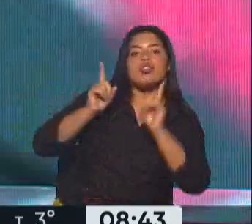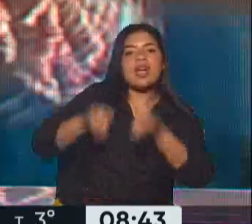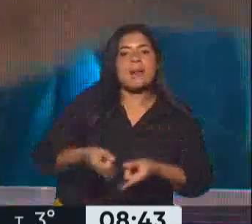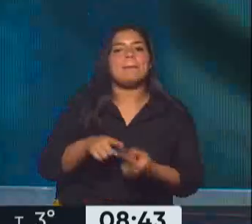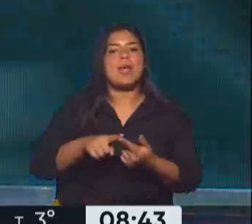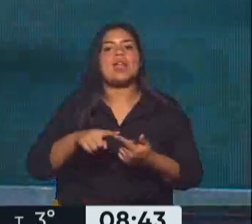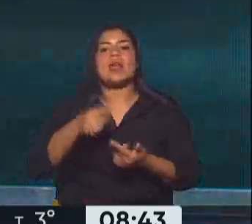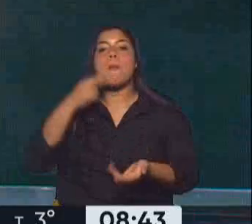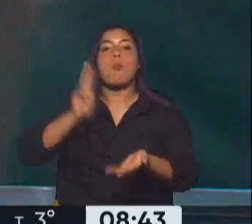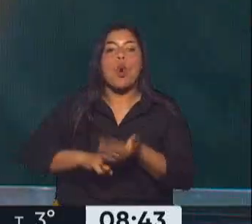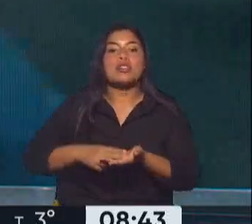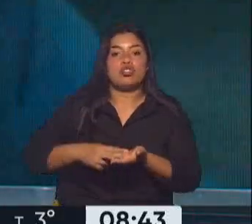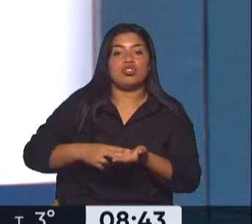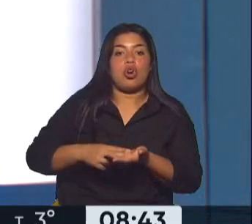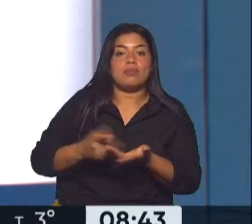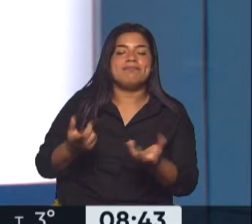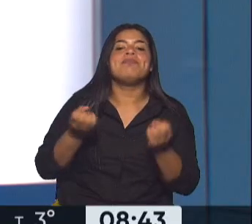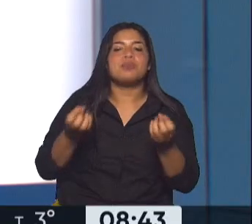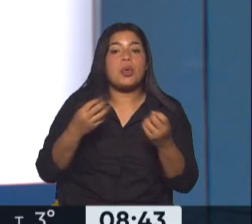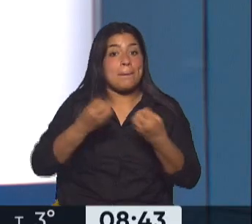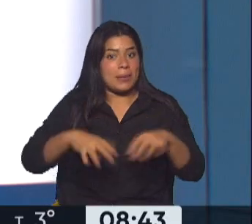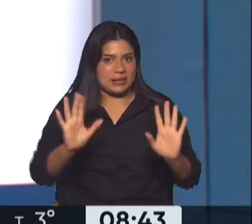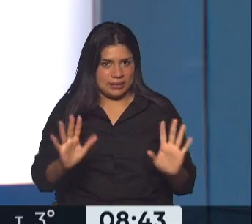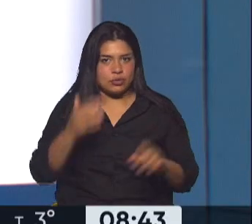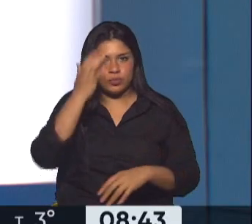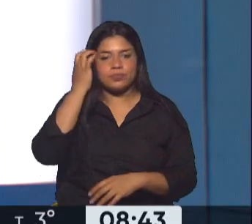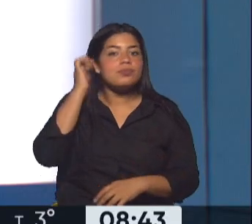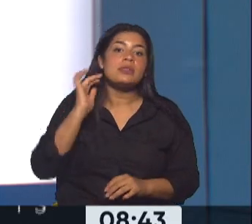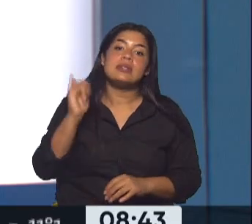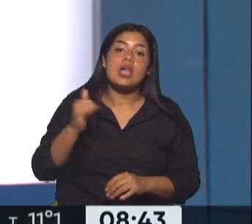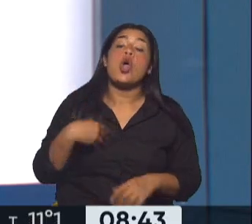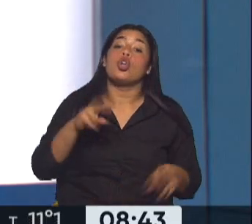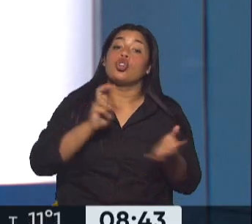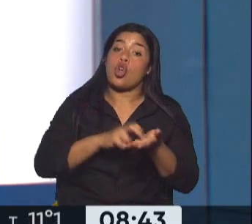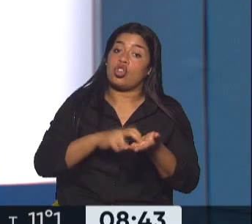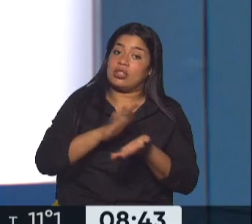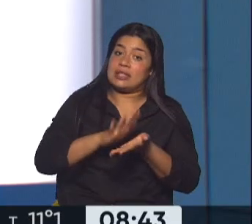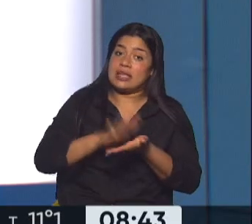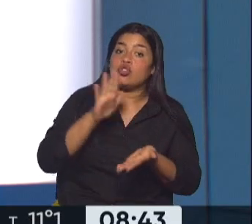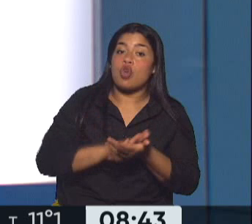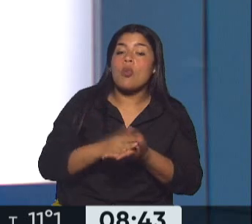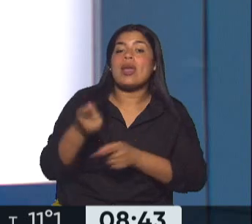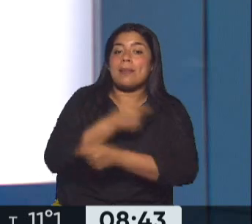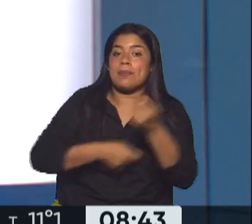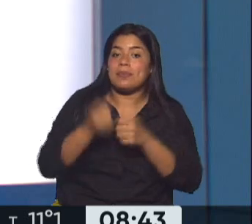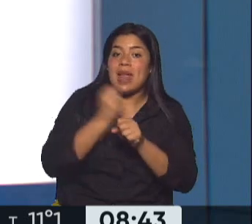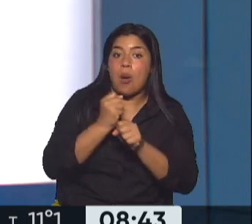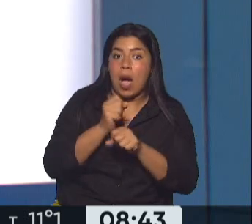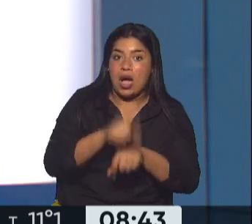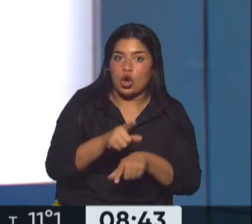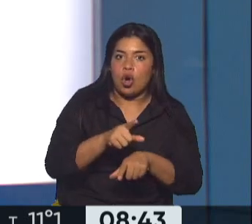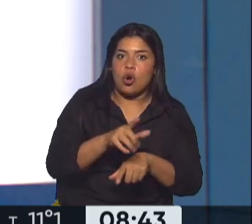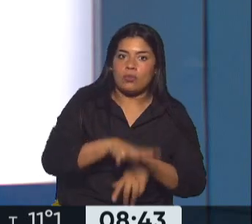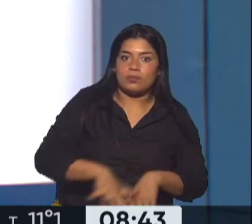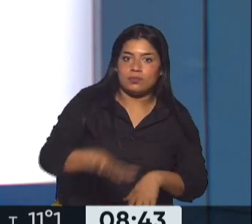doble indemnización. Flor, ¿empezamos por salarios? Así es, sí. Dale. Muchas noticias relacionadas al mercado laboral, es decir, que te impactan directamente. Vamos a explicarlas. Por